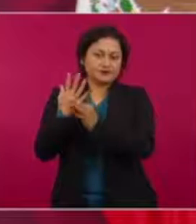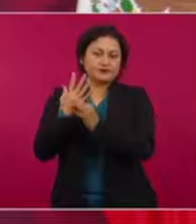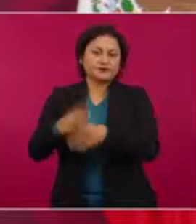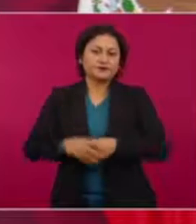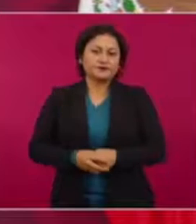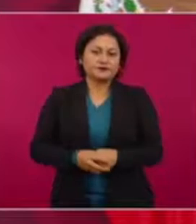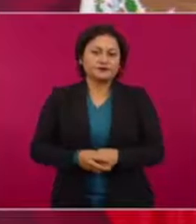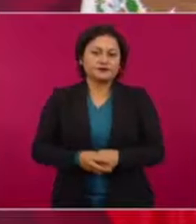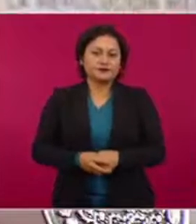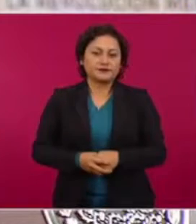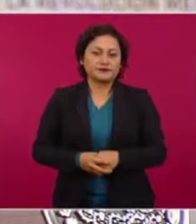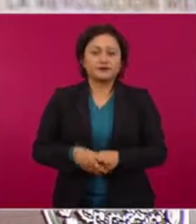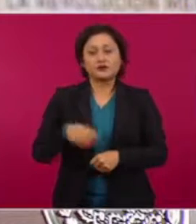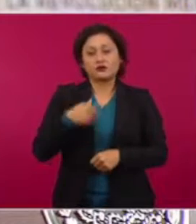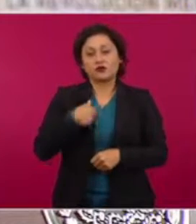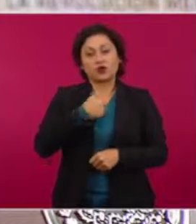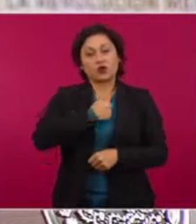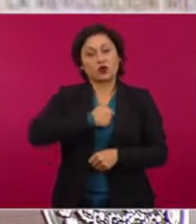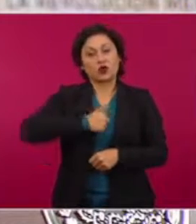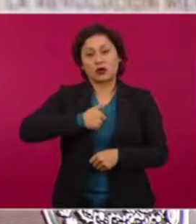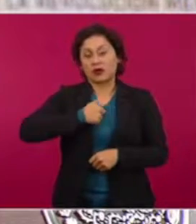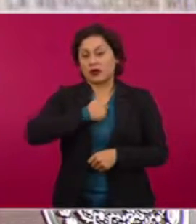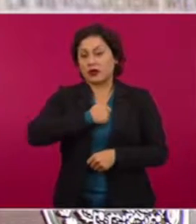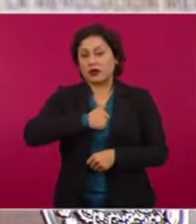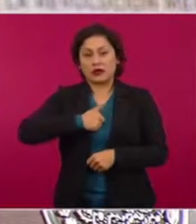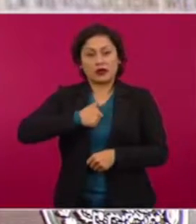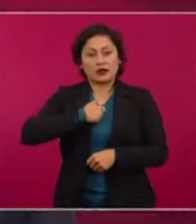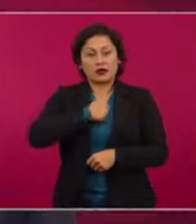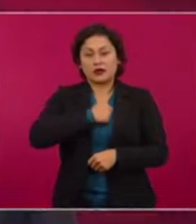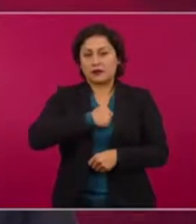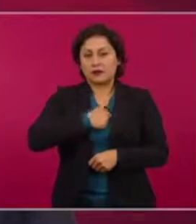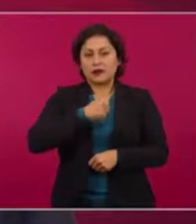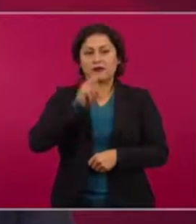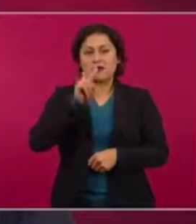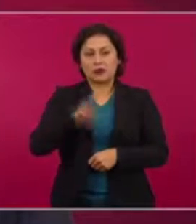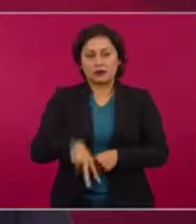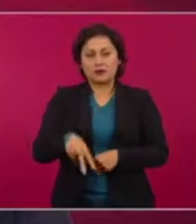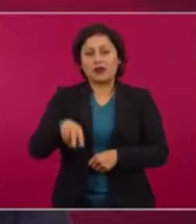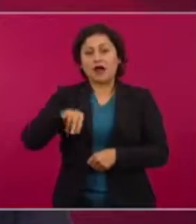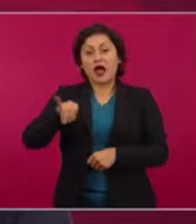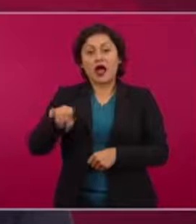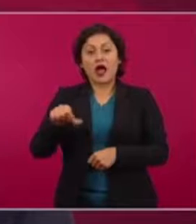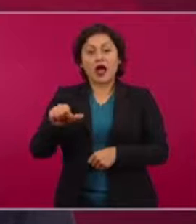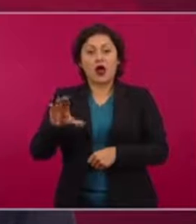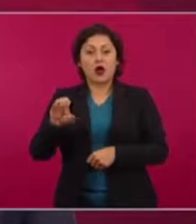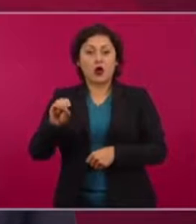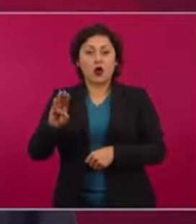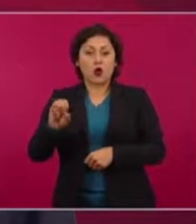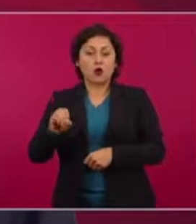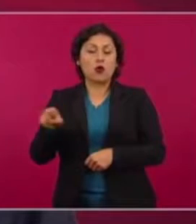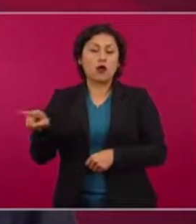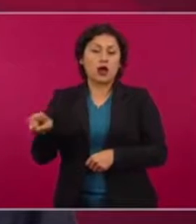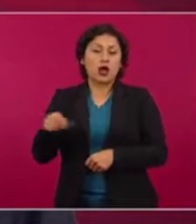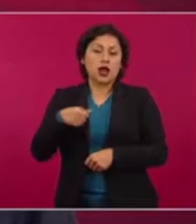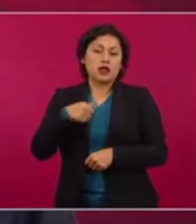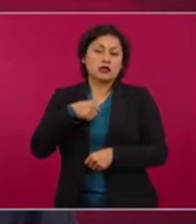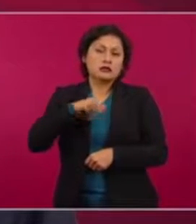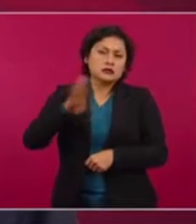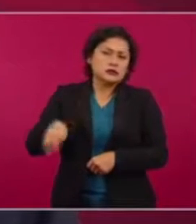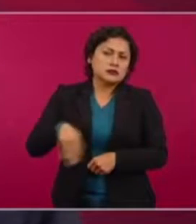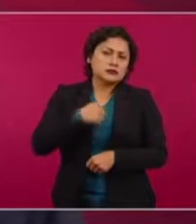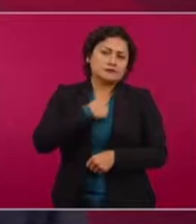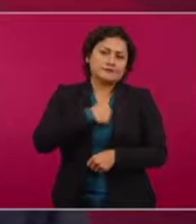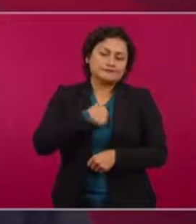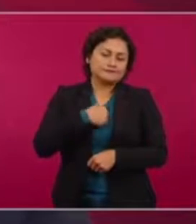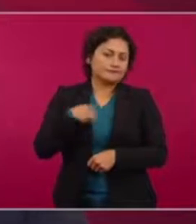Y lamento que ya no tengamos a Jacobo Zabludovsky,